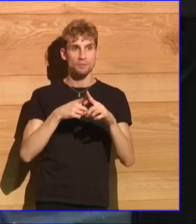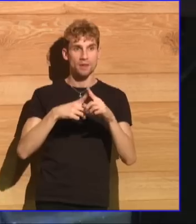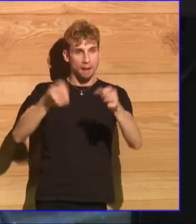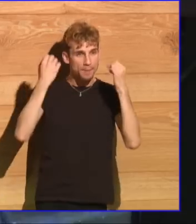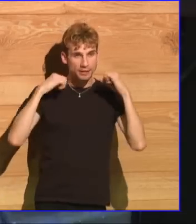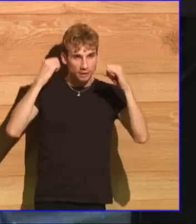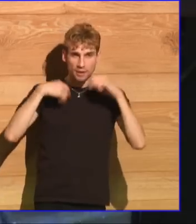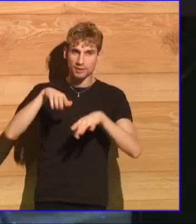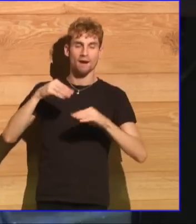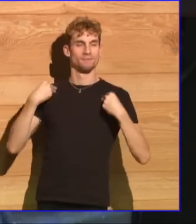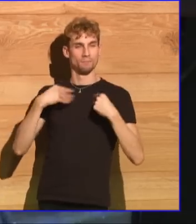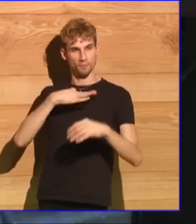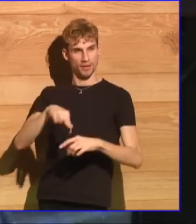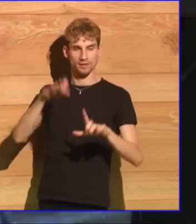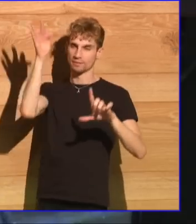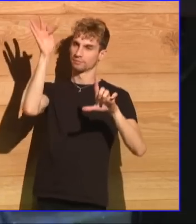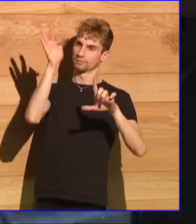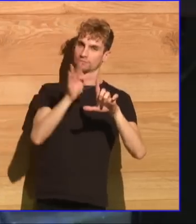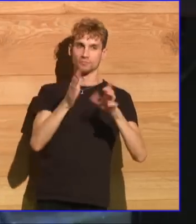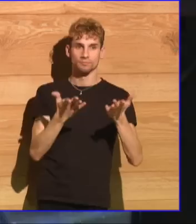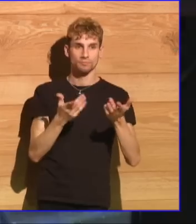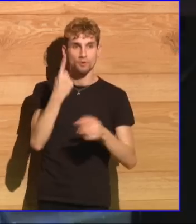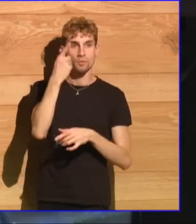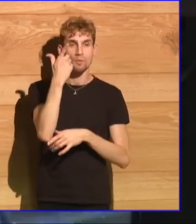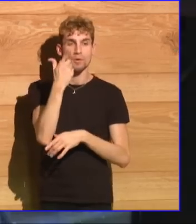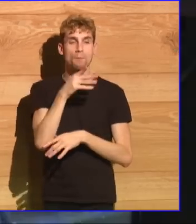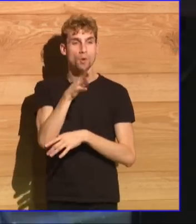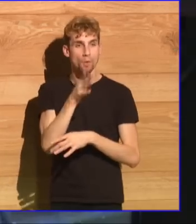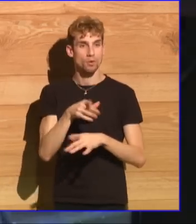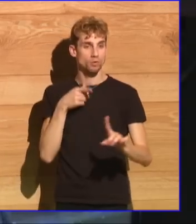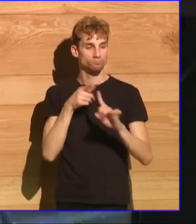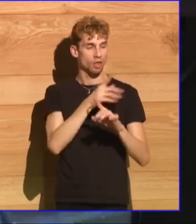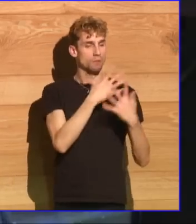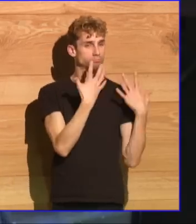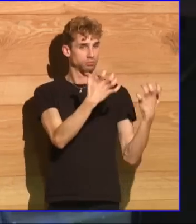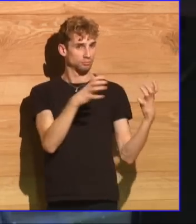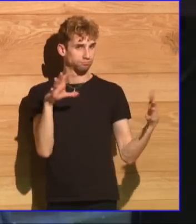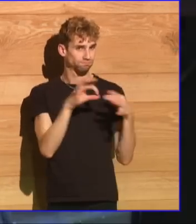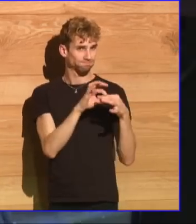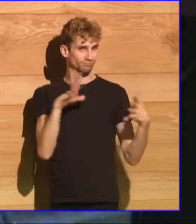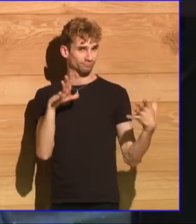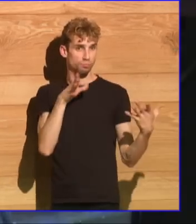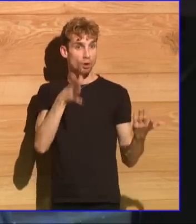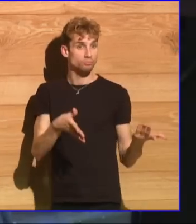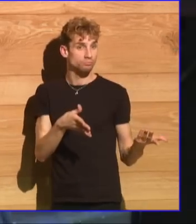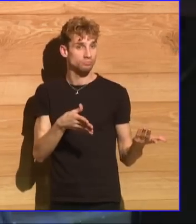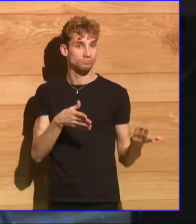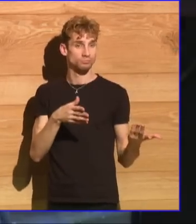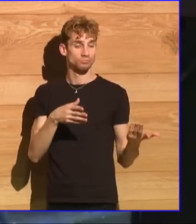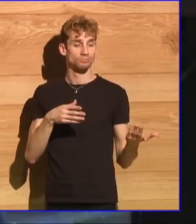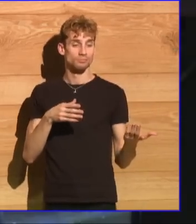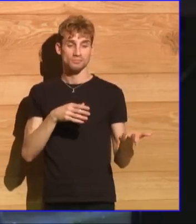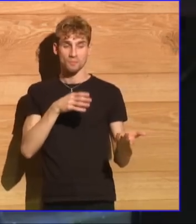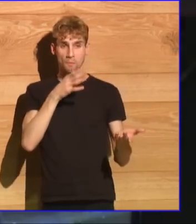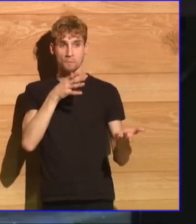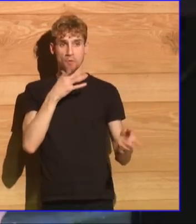ejercicio. Pero una de las razones por las que no conectó de forma tan decidida con el gran público es porque